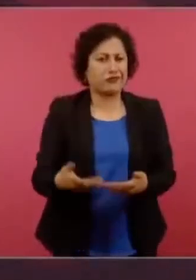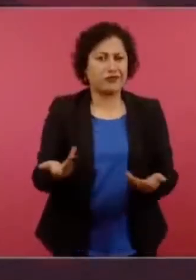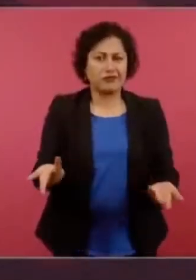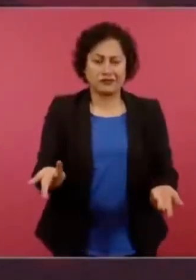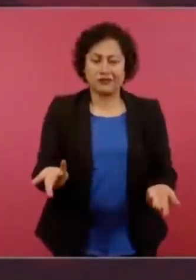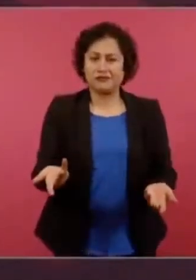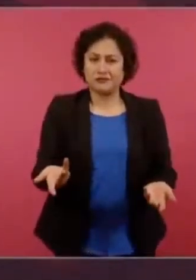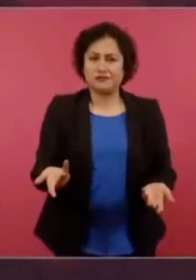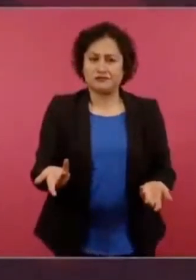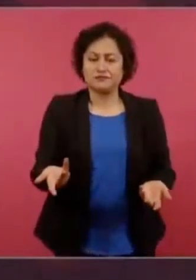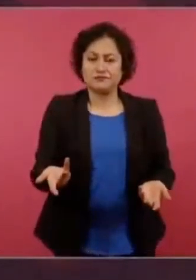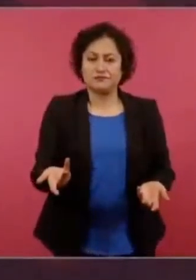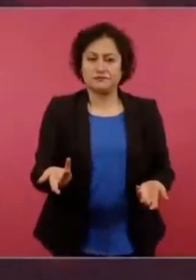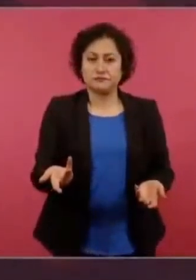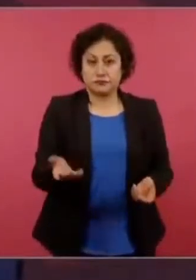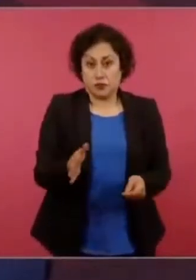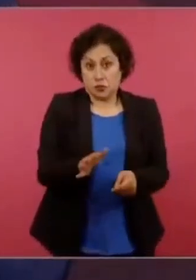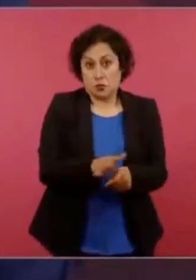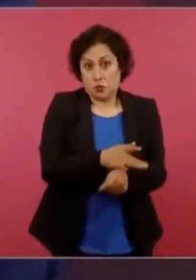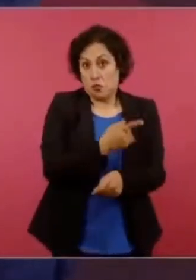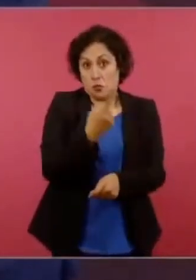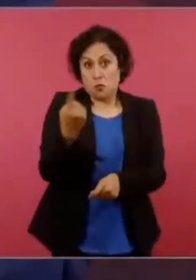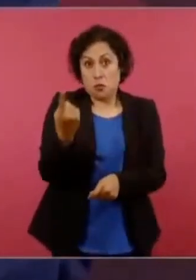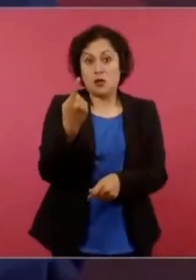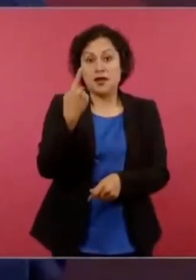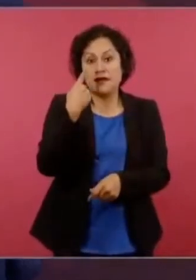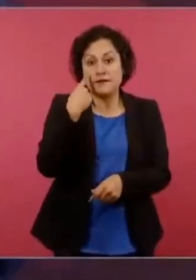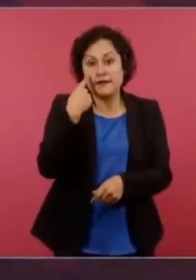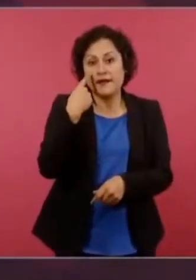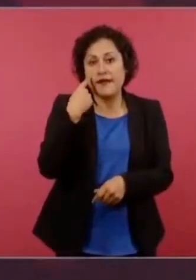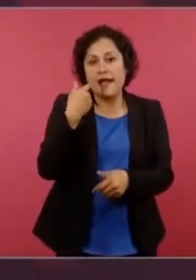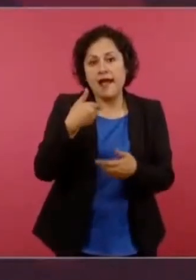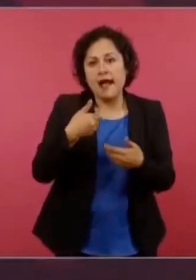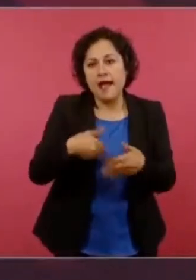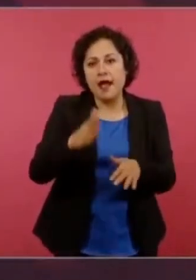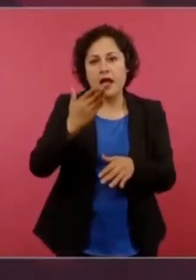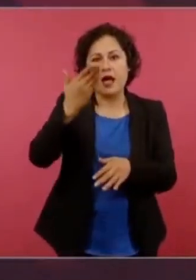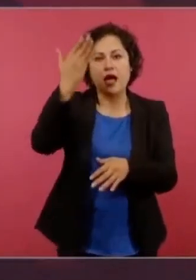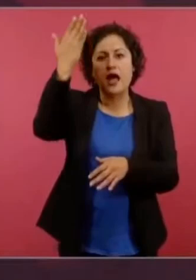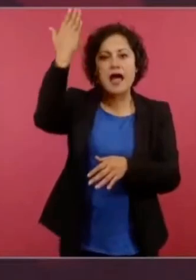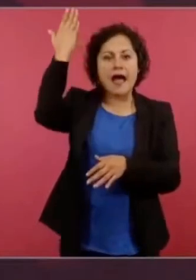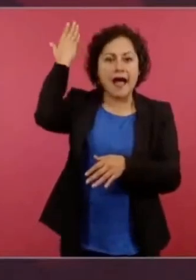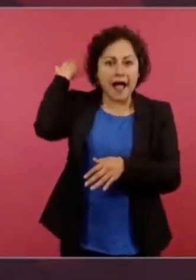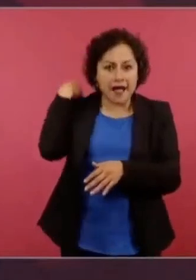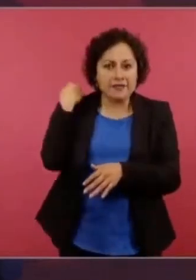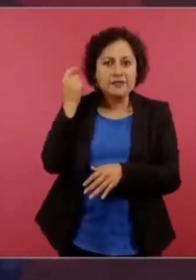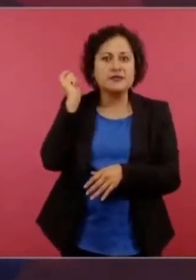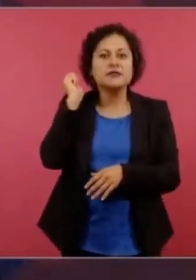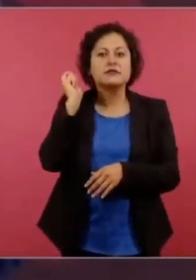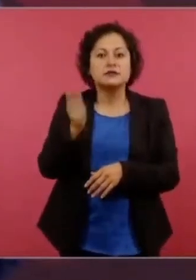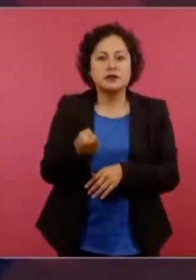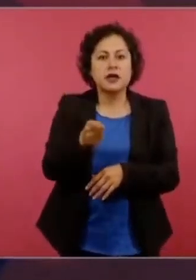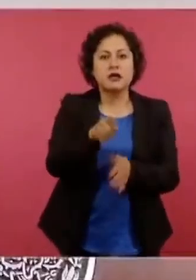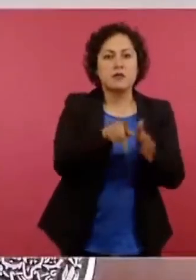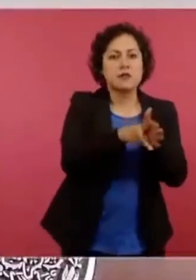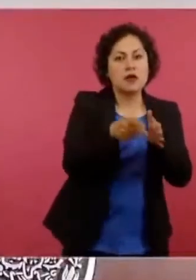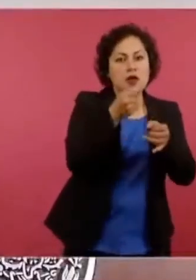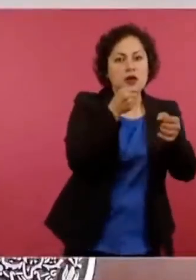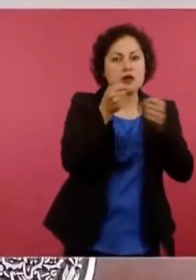Porque antes, pues sí se tomaba en cuenta, ¿no?, a los